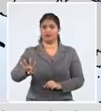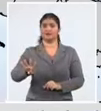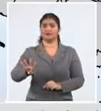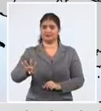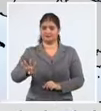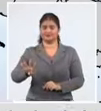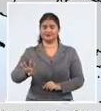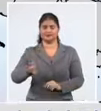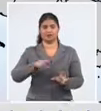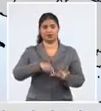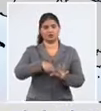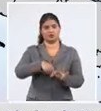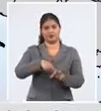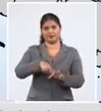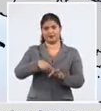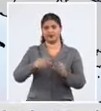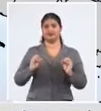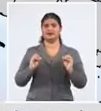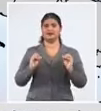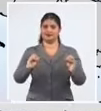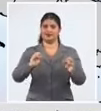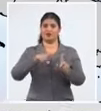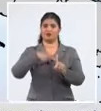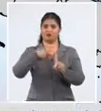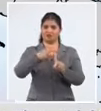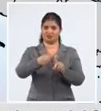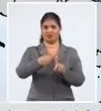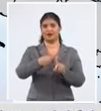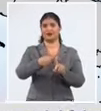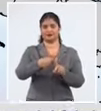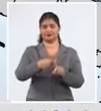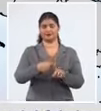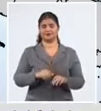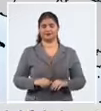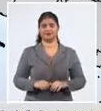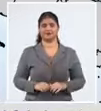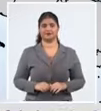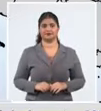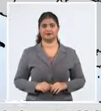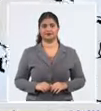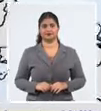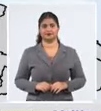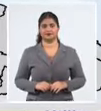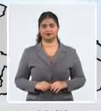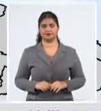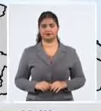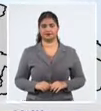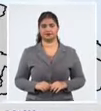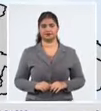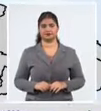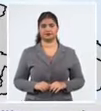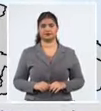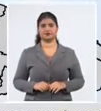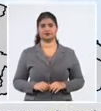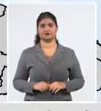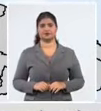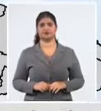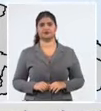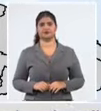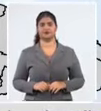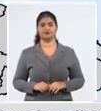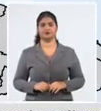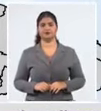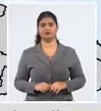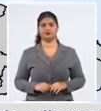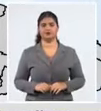de la Juventud no diagnostica casos nuevamente en el día de ayer. El centro, tal vez al final nos dé tiempo a